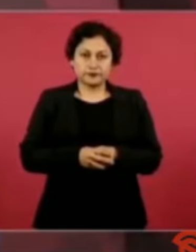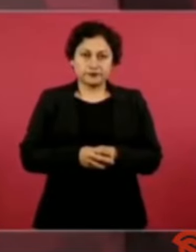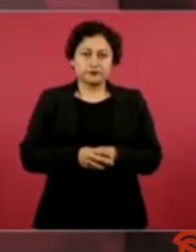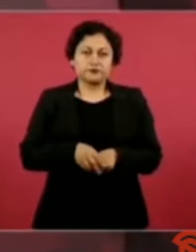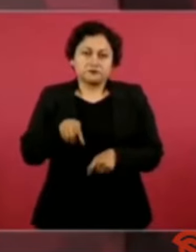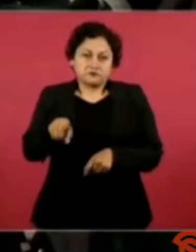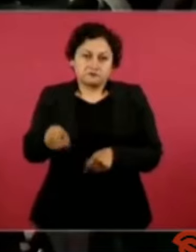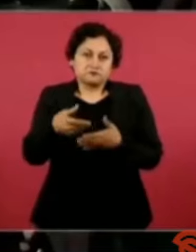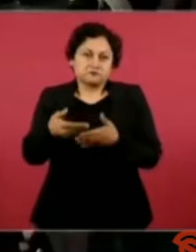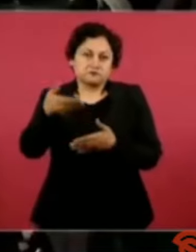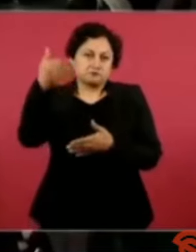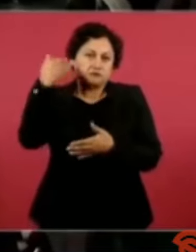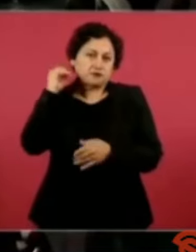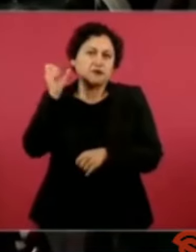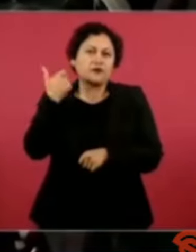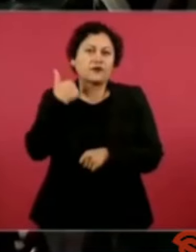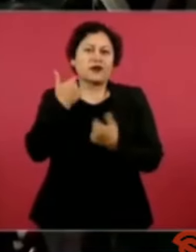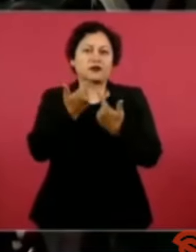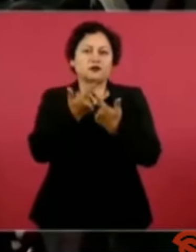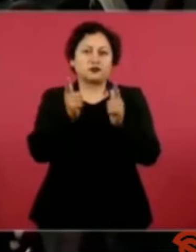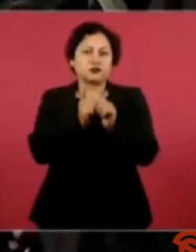expanista,